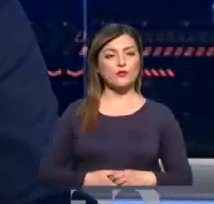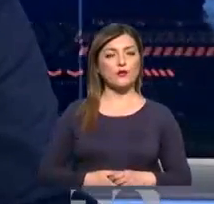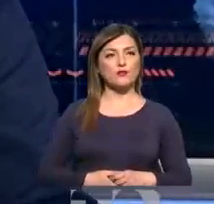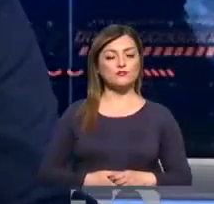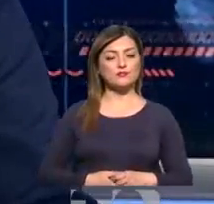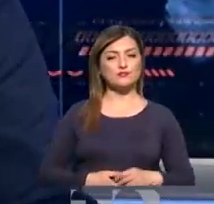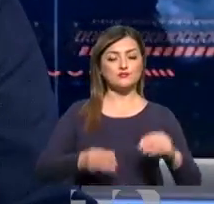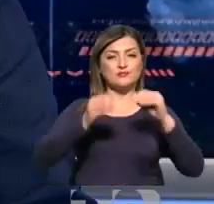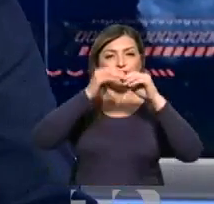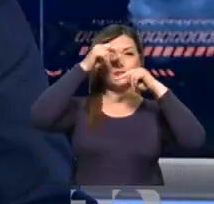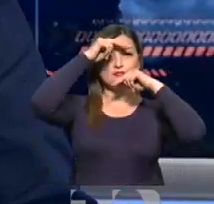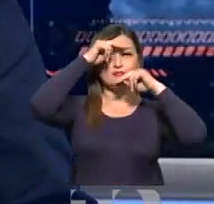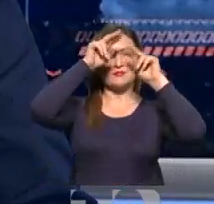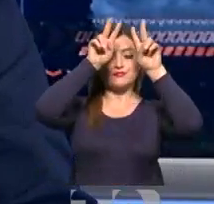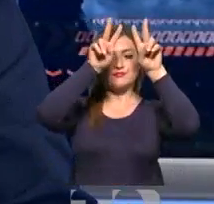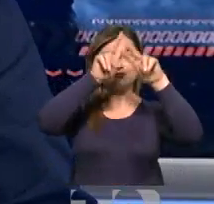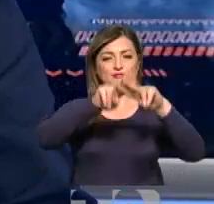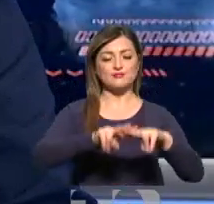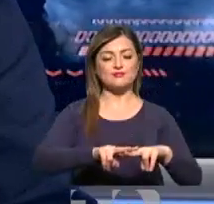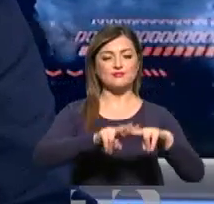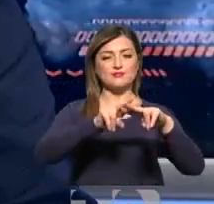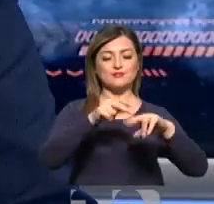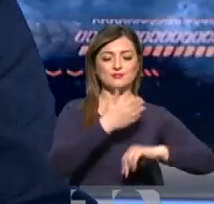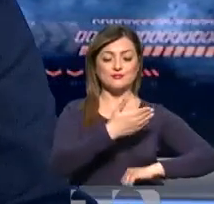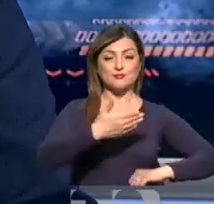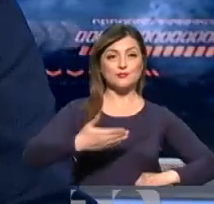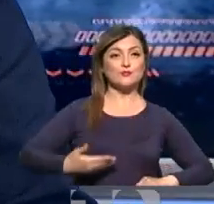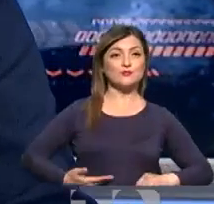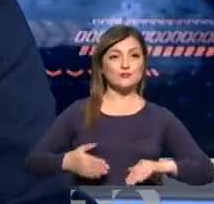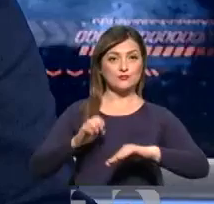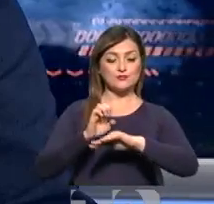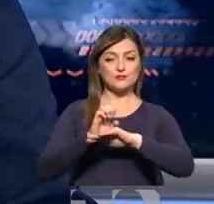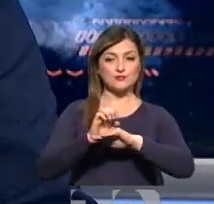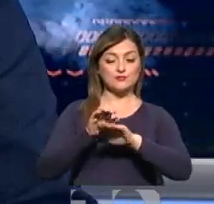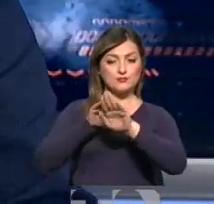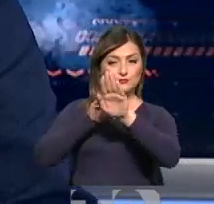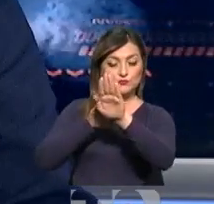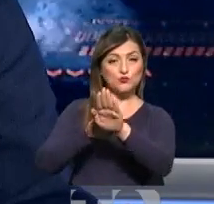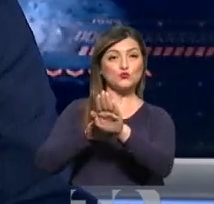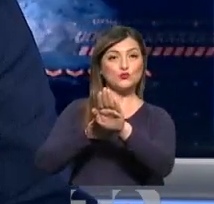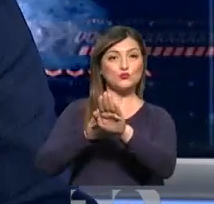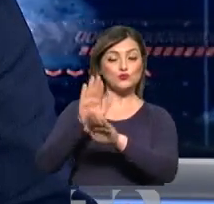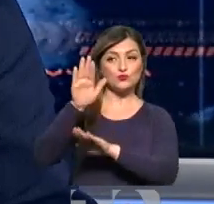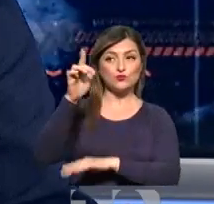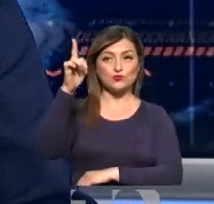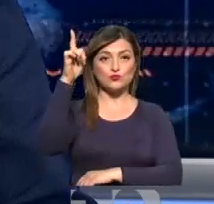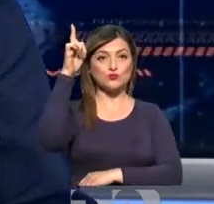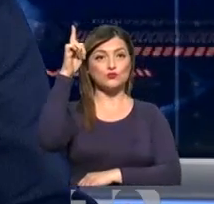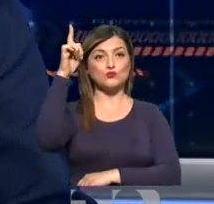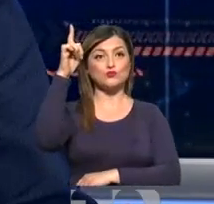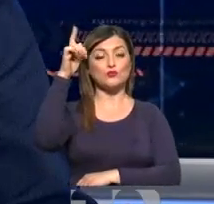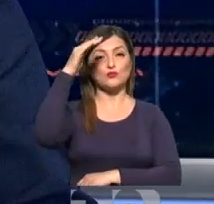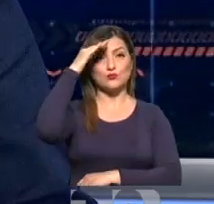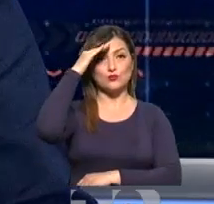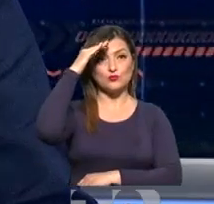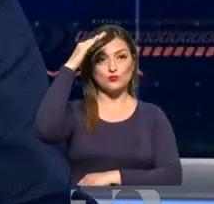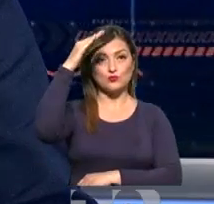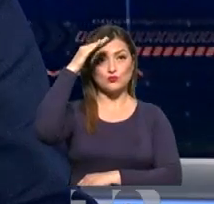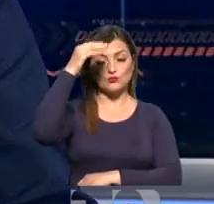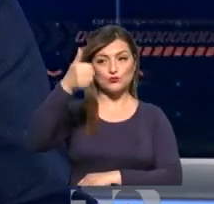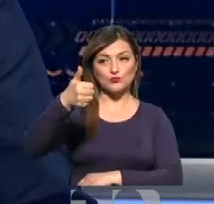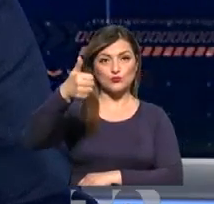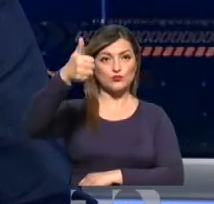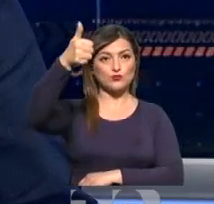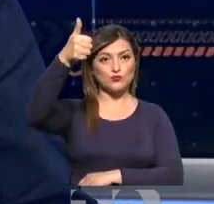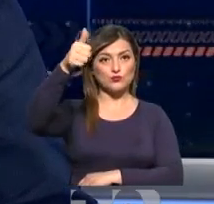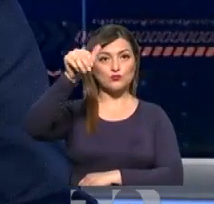Revisamos más noticias. El presidente de la República ratificó en su cargo a la cúpula policial liderada por Tania Varela como comandante